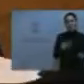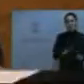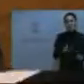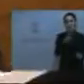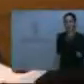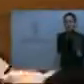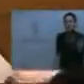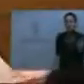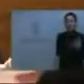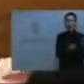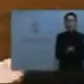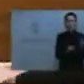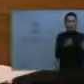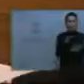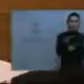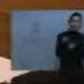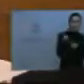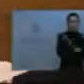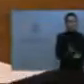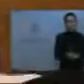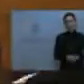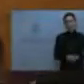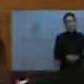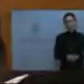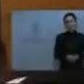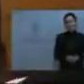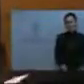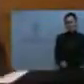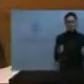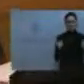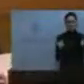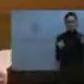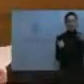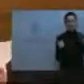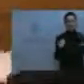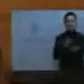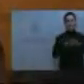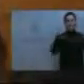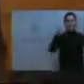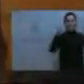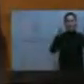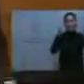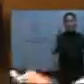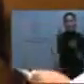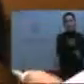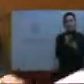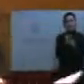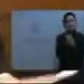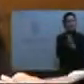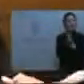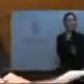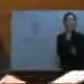a continuación es que su cargo no está para aconsejar a la oposición que le dice